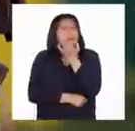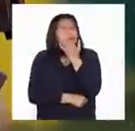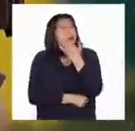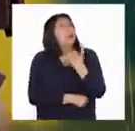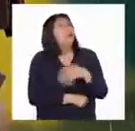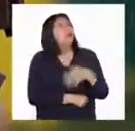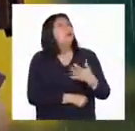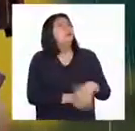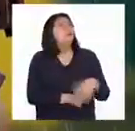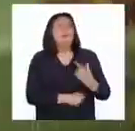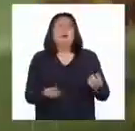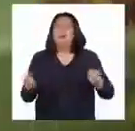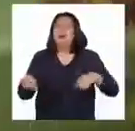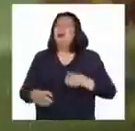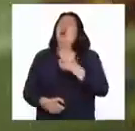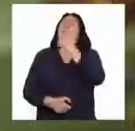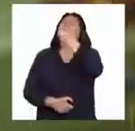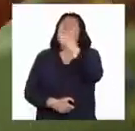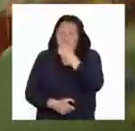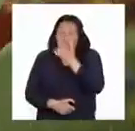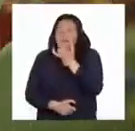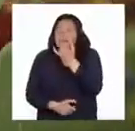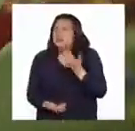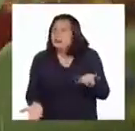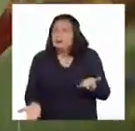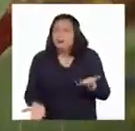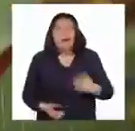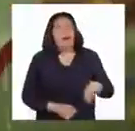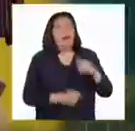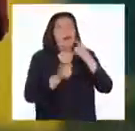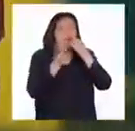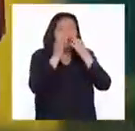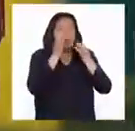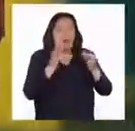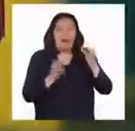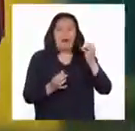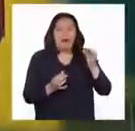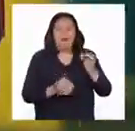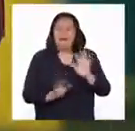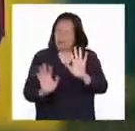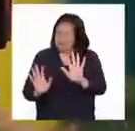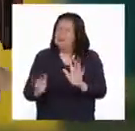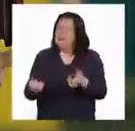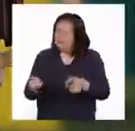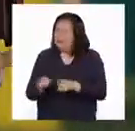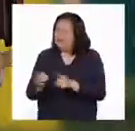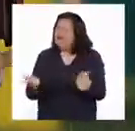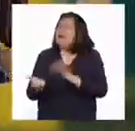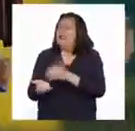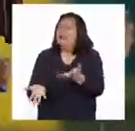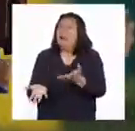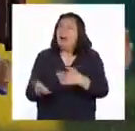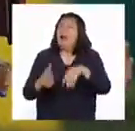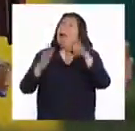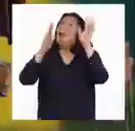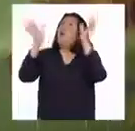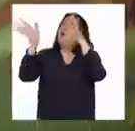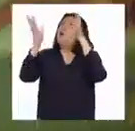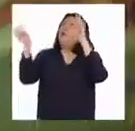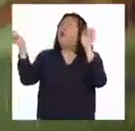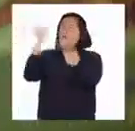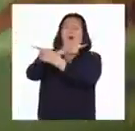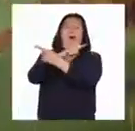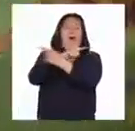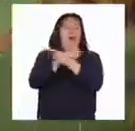últimas veces que he estornudado? ¿Te salen mocos por la nariz? Además de eso, el clima ha